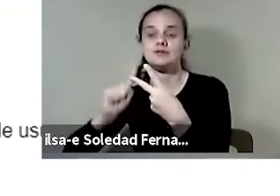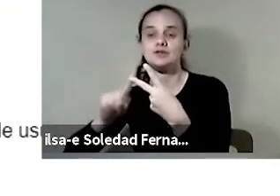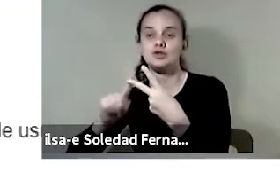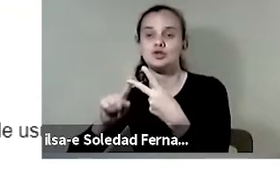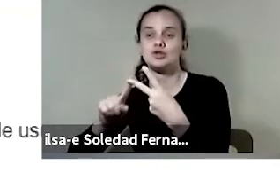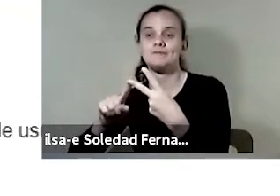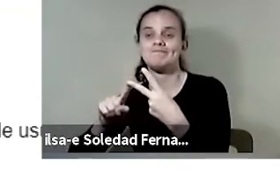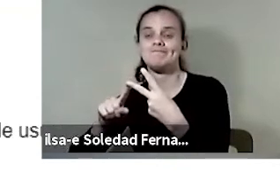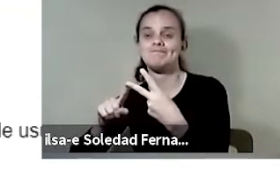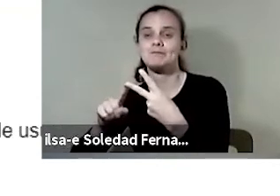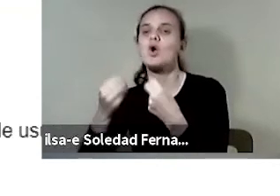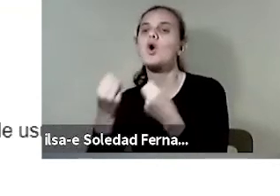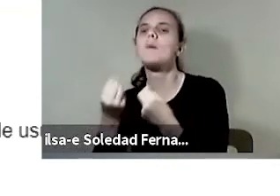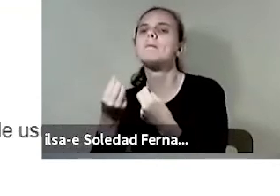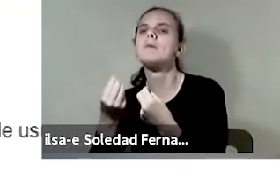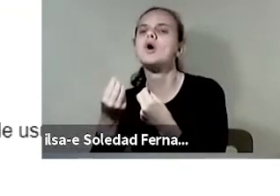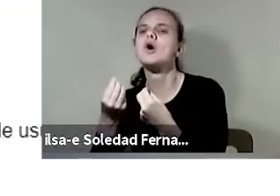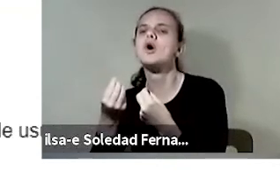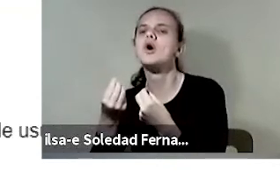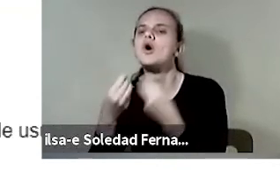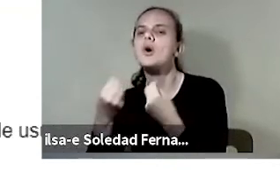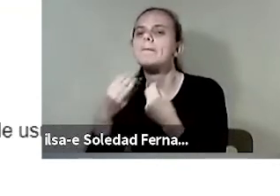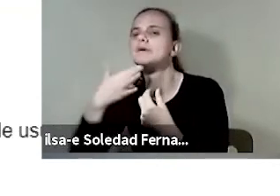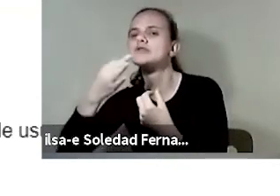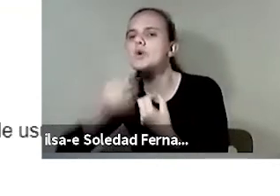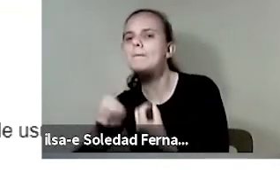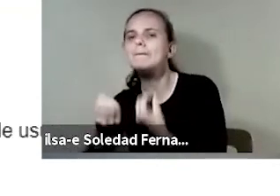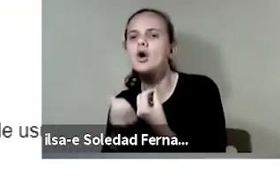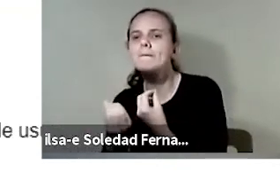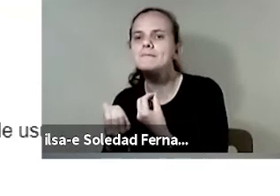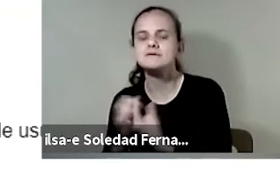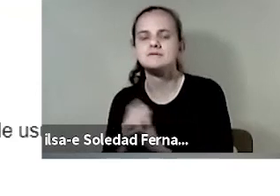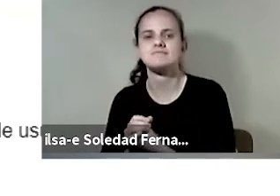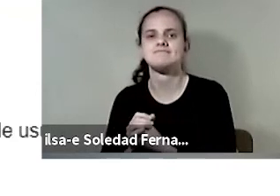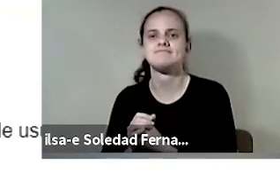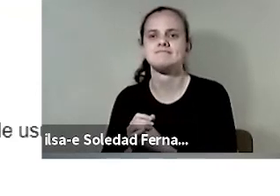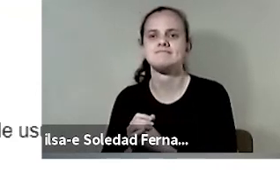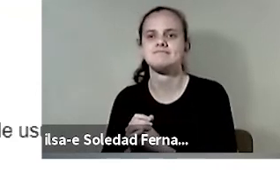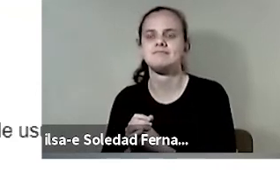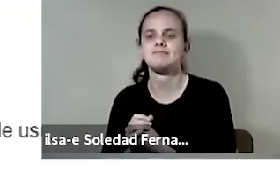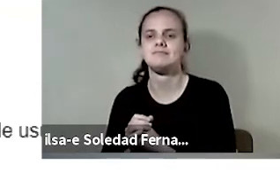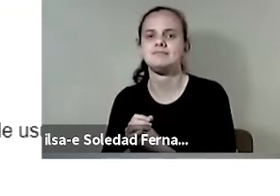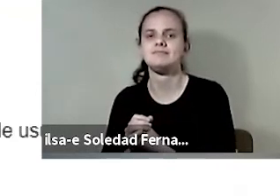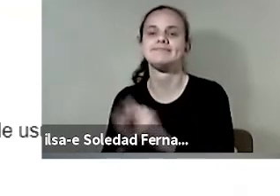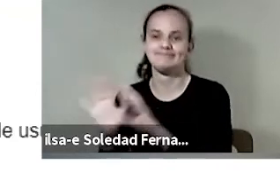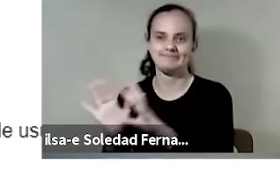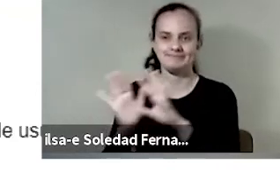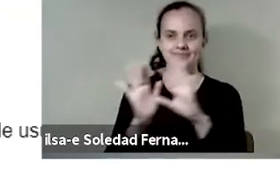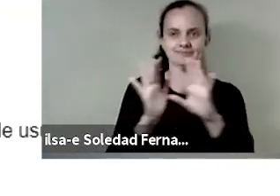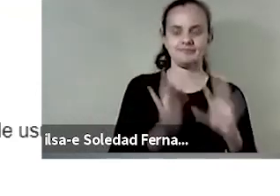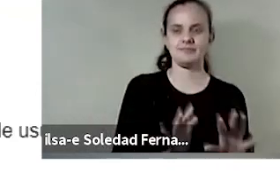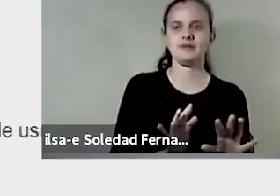Uno que es la comprensión del contenido de ese criterio particular, y la otra es cómo cumplir con ese